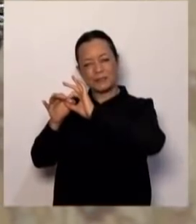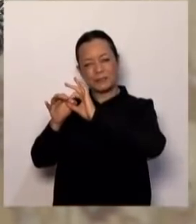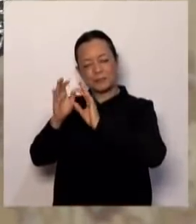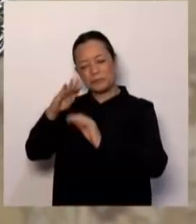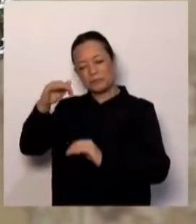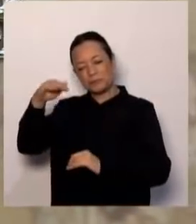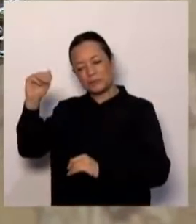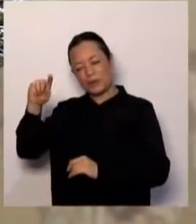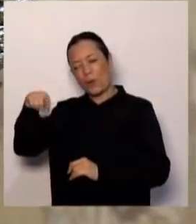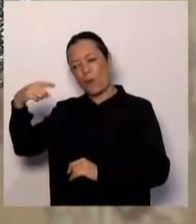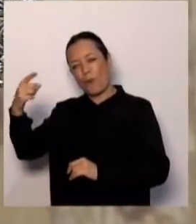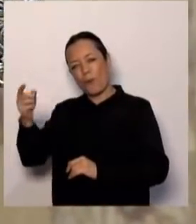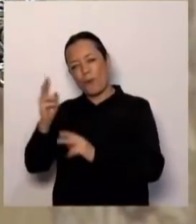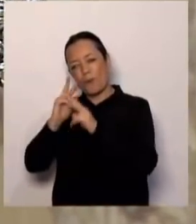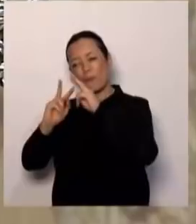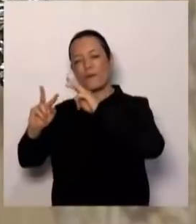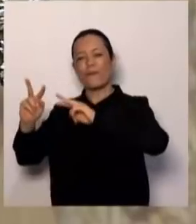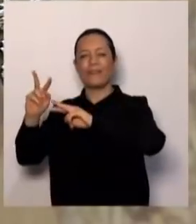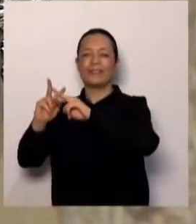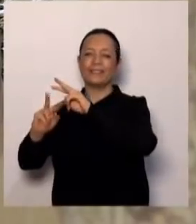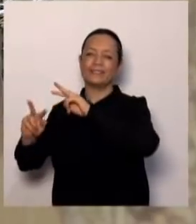buscaré otro